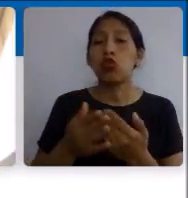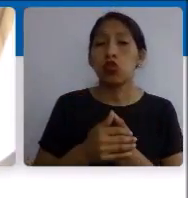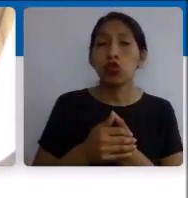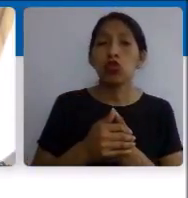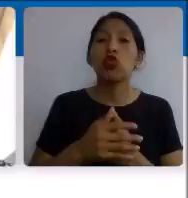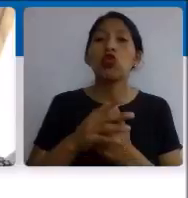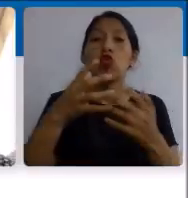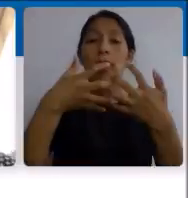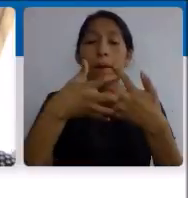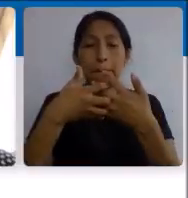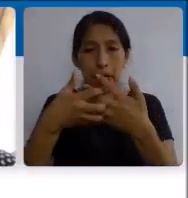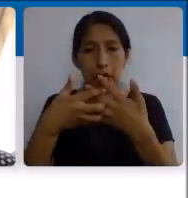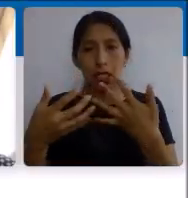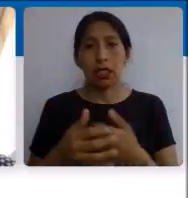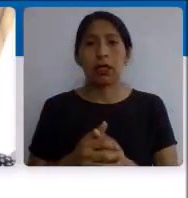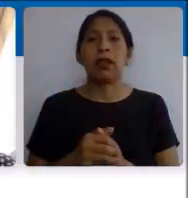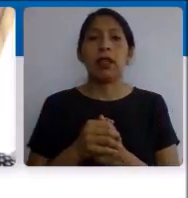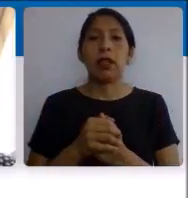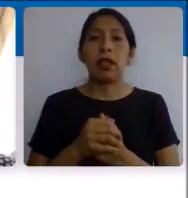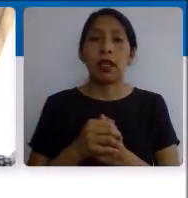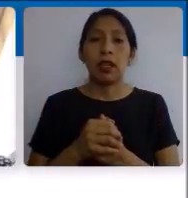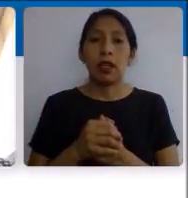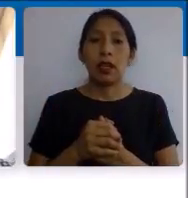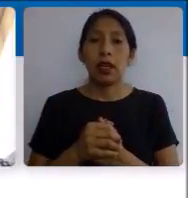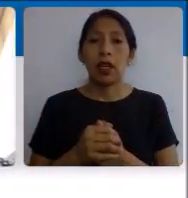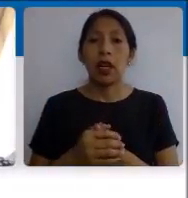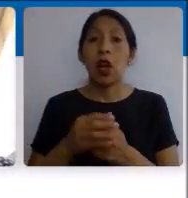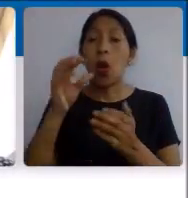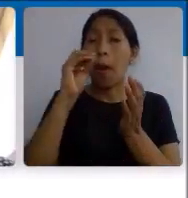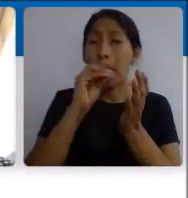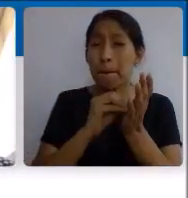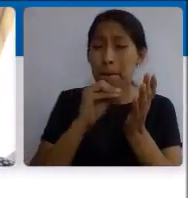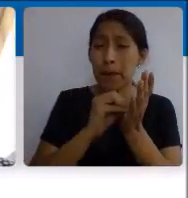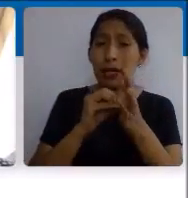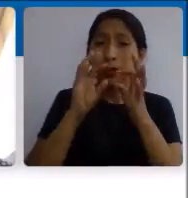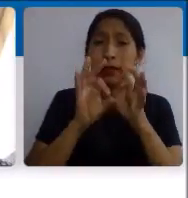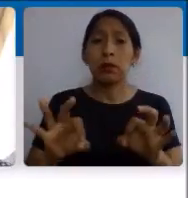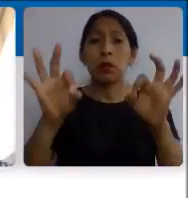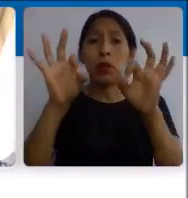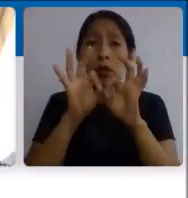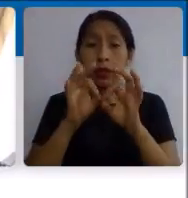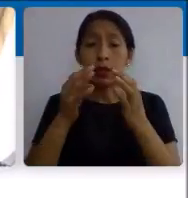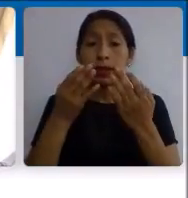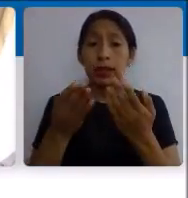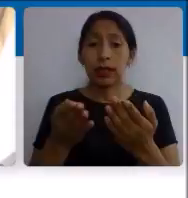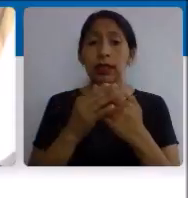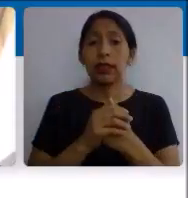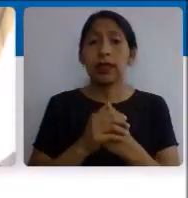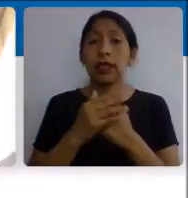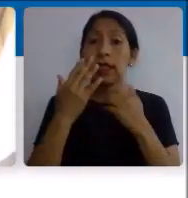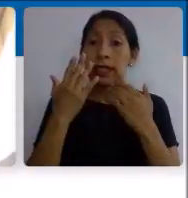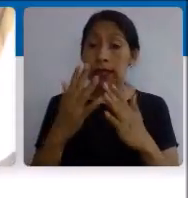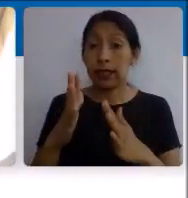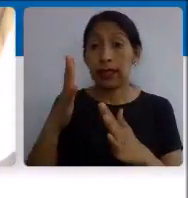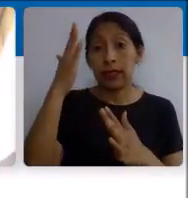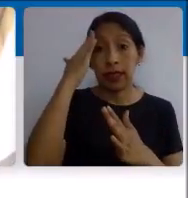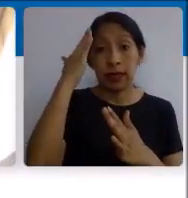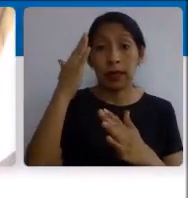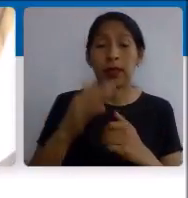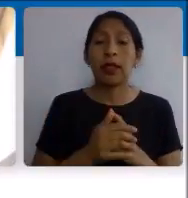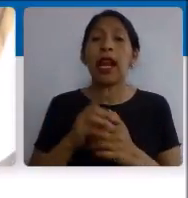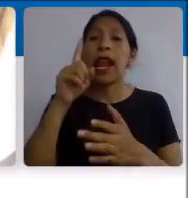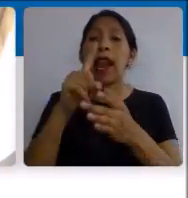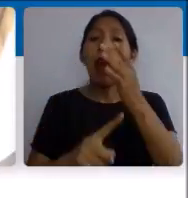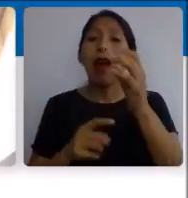su empresa. Bueno, los puntos más valorados en una relación comercial, ya lo había mencionado antes, que es la